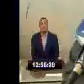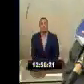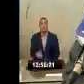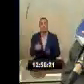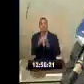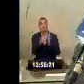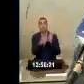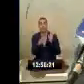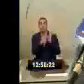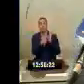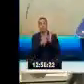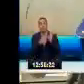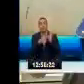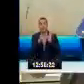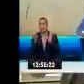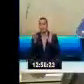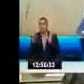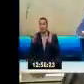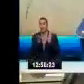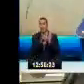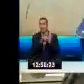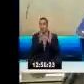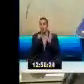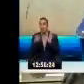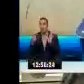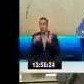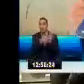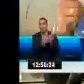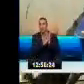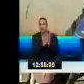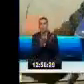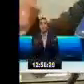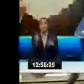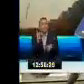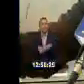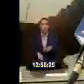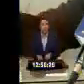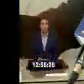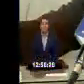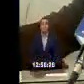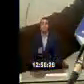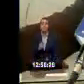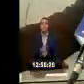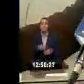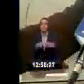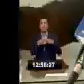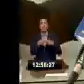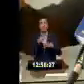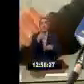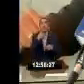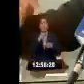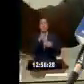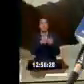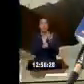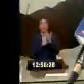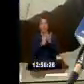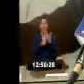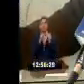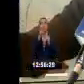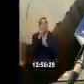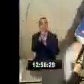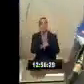de esas causales le aplicaría a él. En ese sentido debería resolver el Ministerio de Relaciones Exteriores del Perú, negando